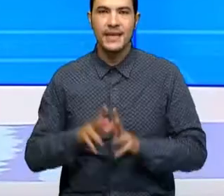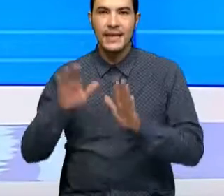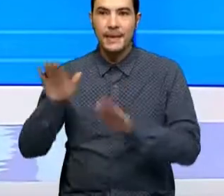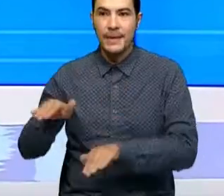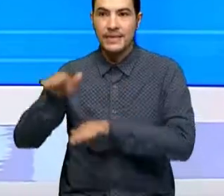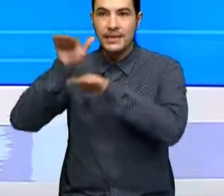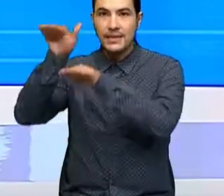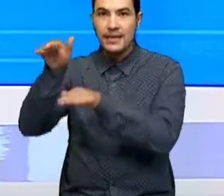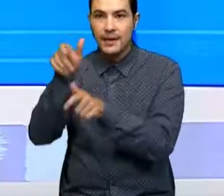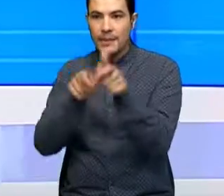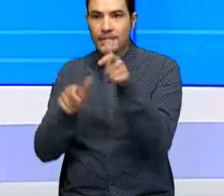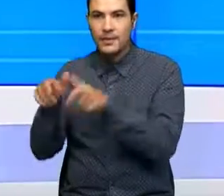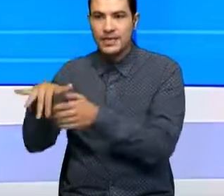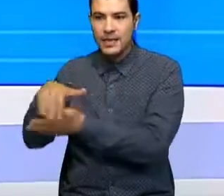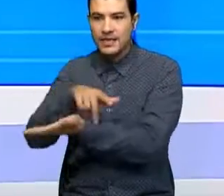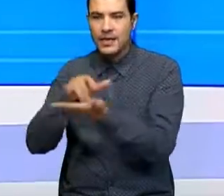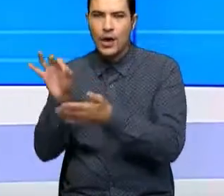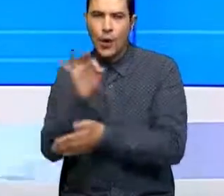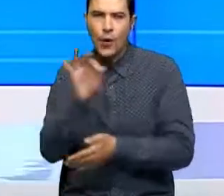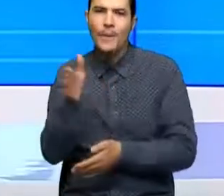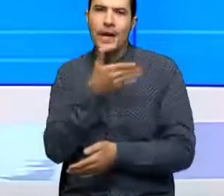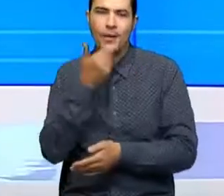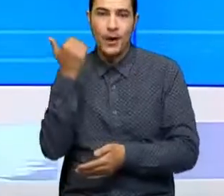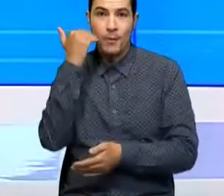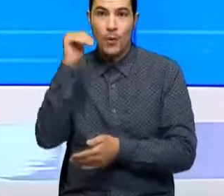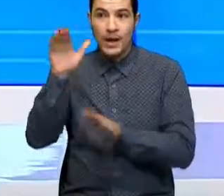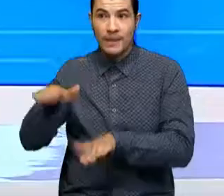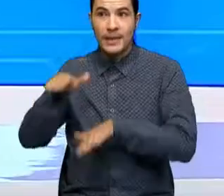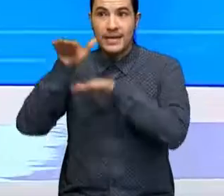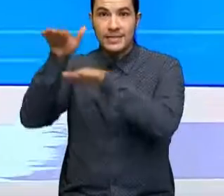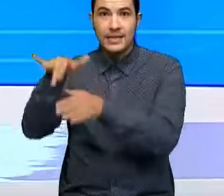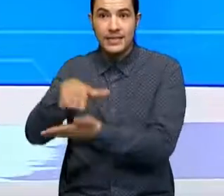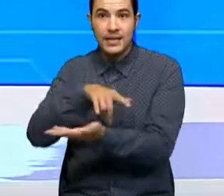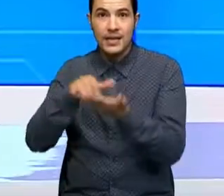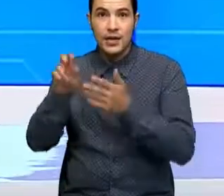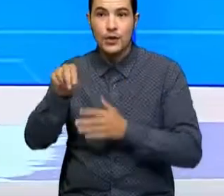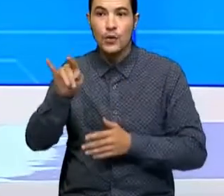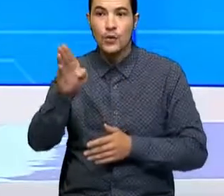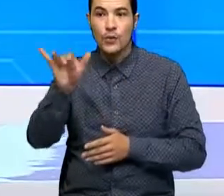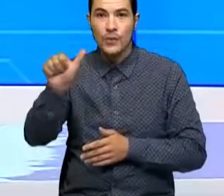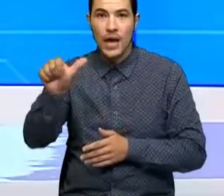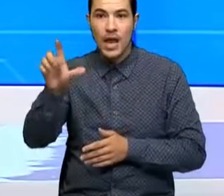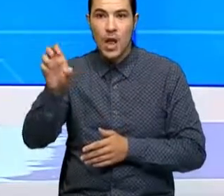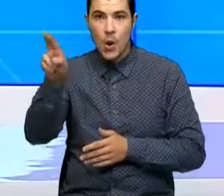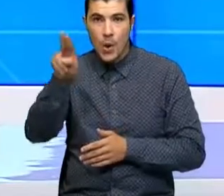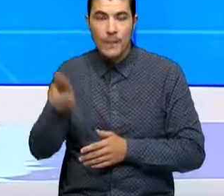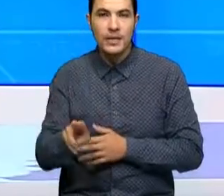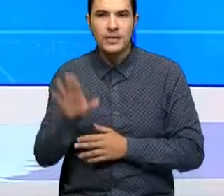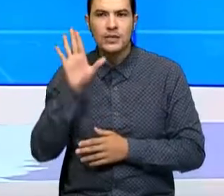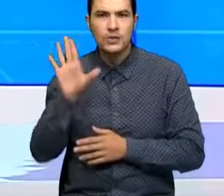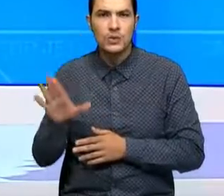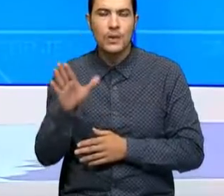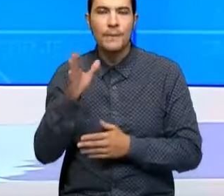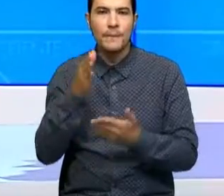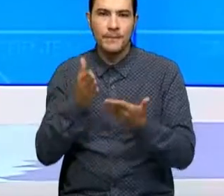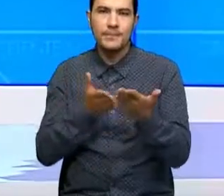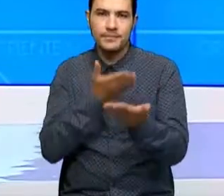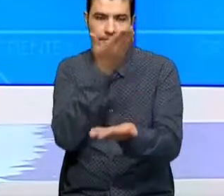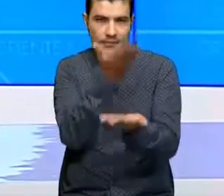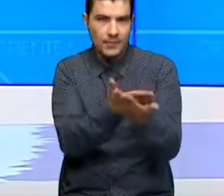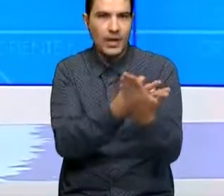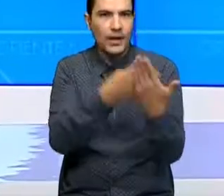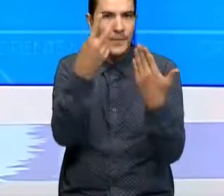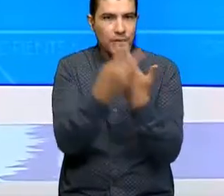Representantes santandereanos, o mejor, la representante santandereana Nubia López, radica dos proyectos de ley mientras el representante Fabián Díaz